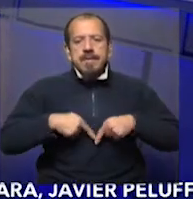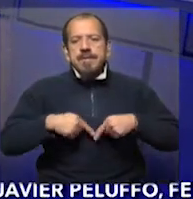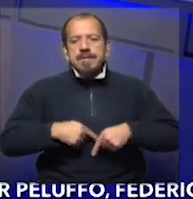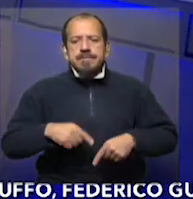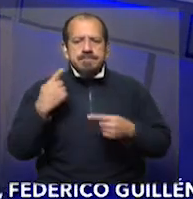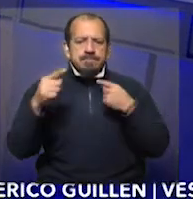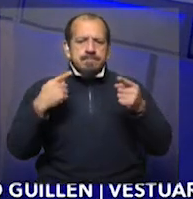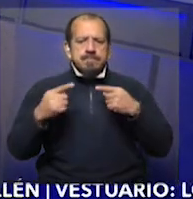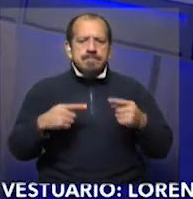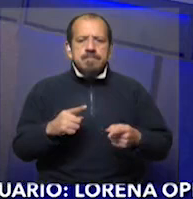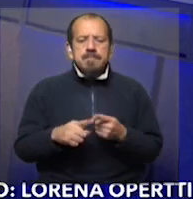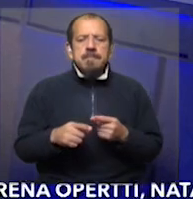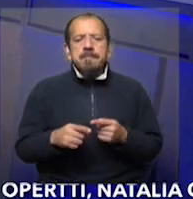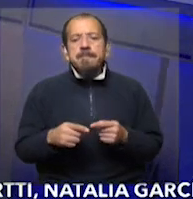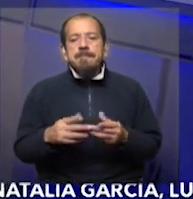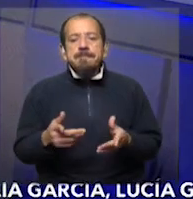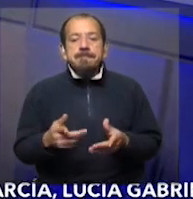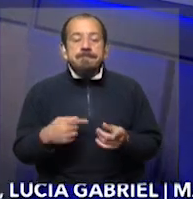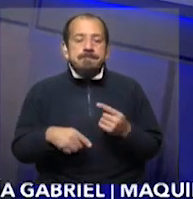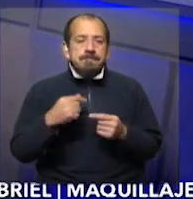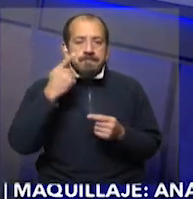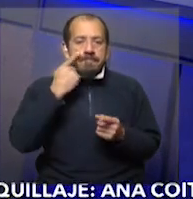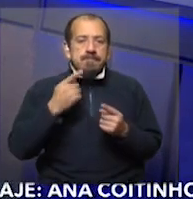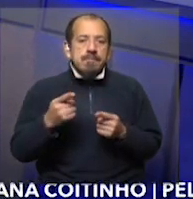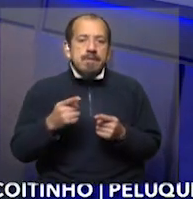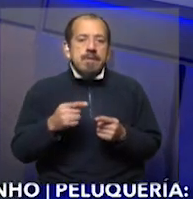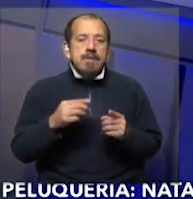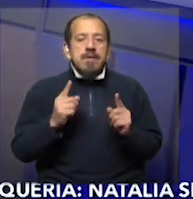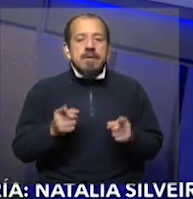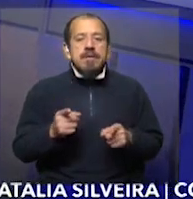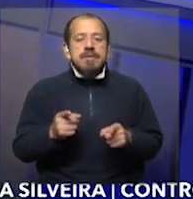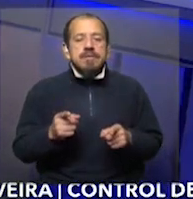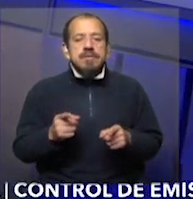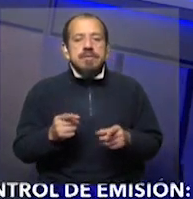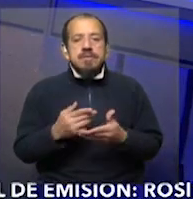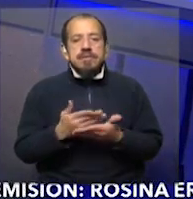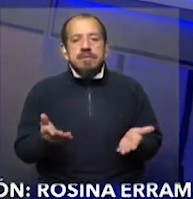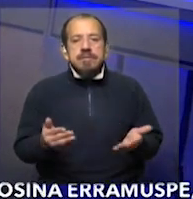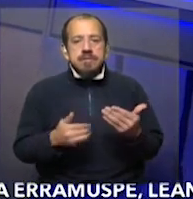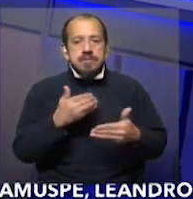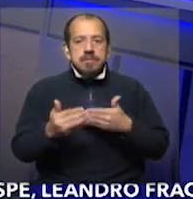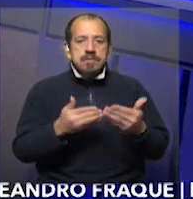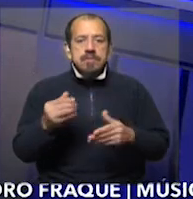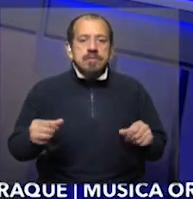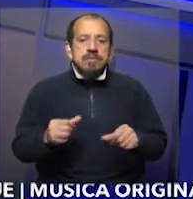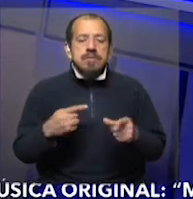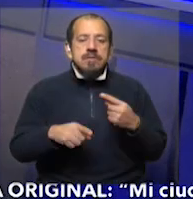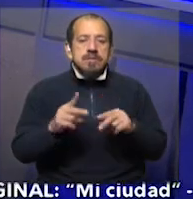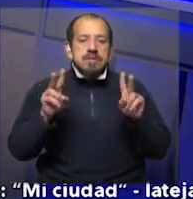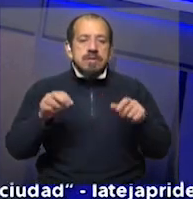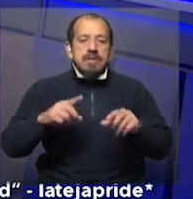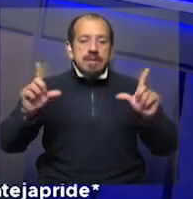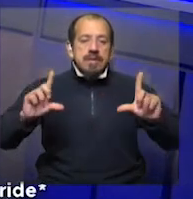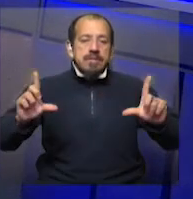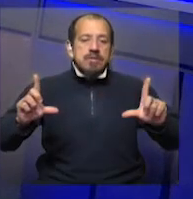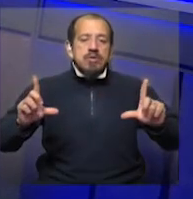actores que fueron viendo y poniendo también elementos que resonaban con procesos que se estaban haciendo, entonces el tema de la